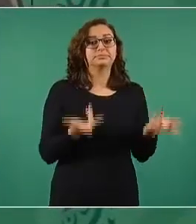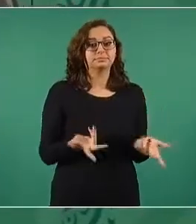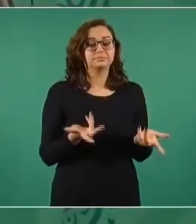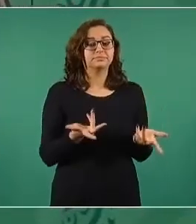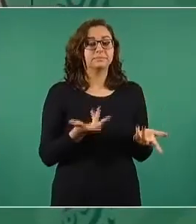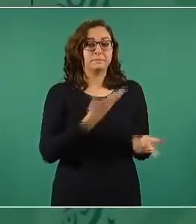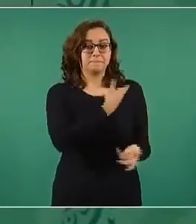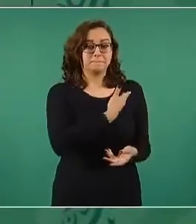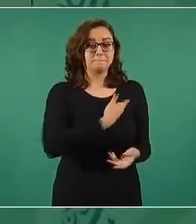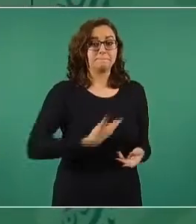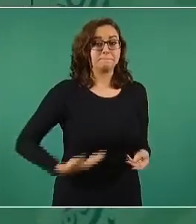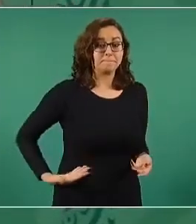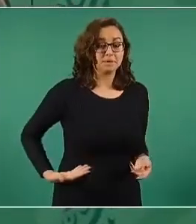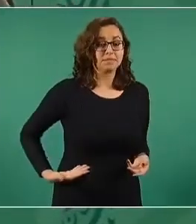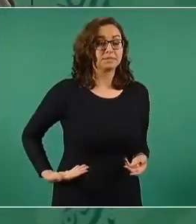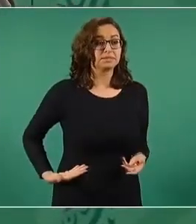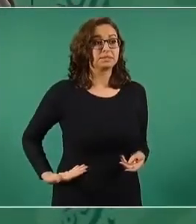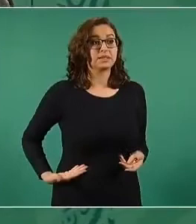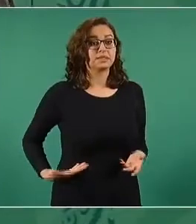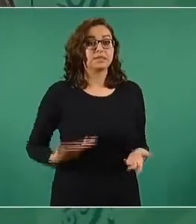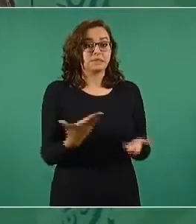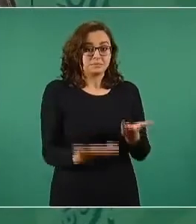traigo, presidente, porque así era